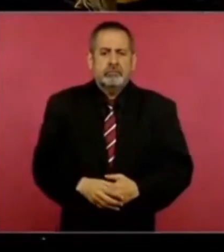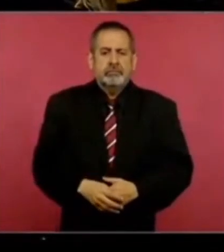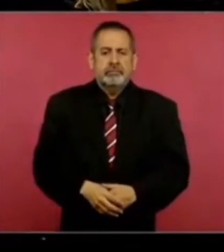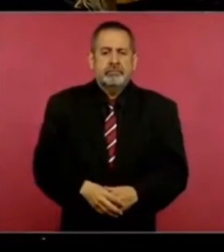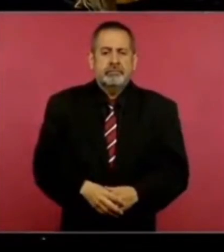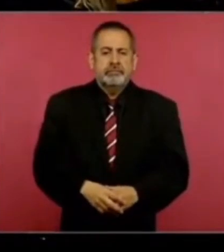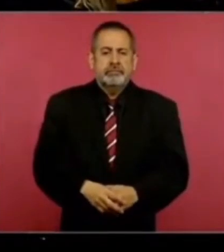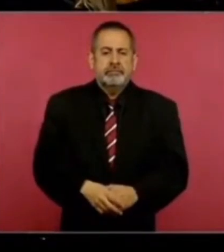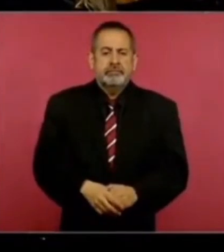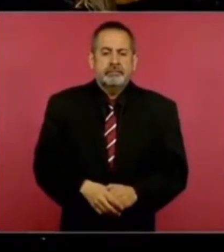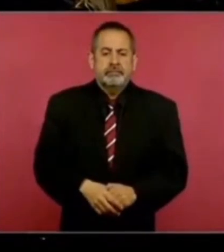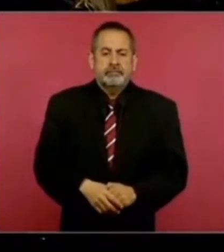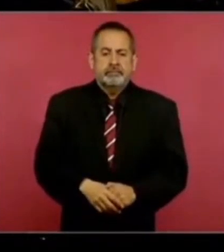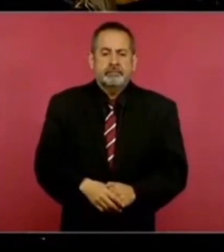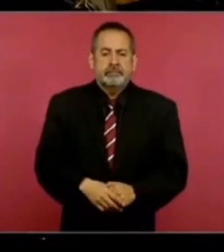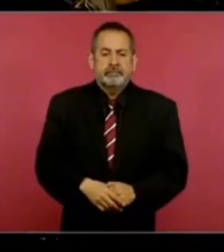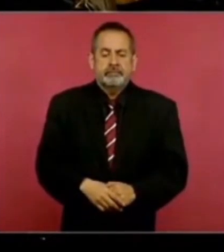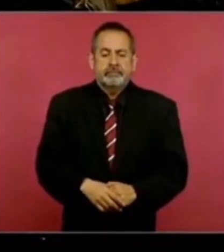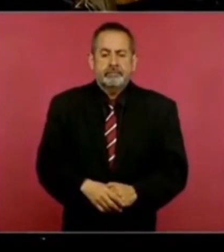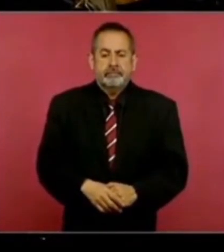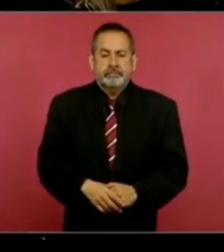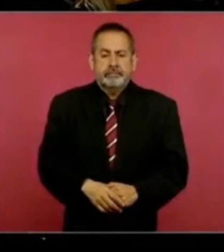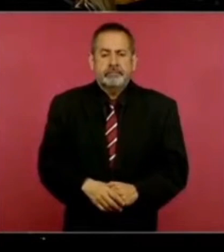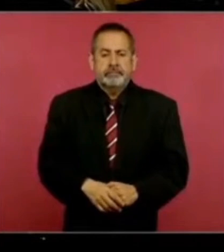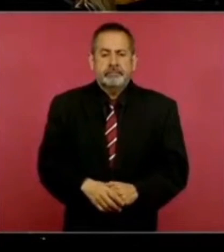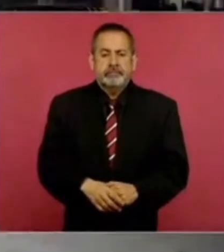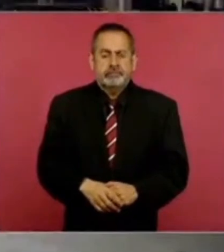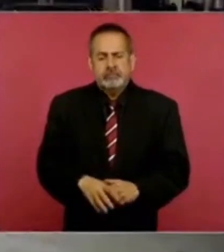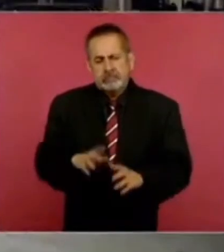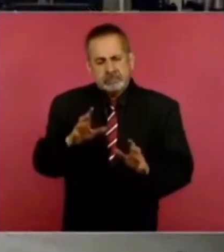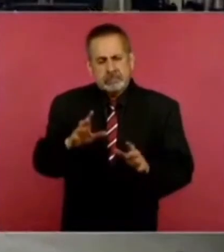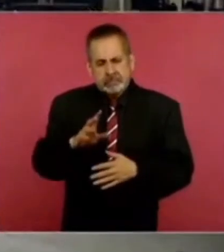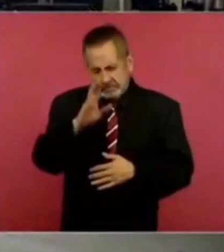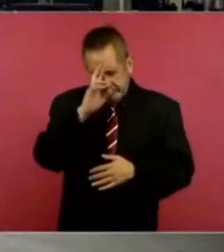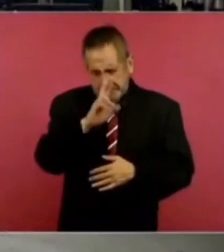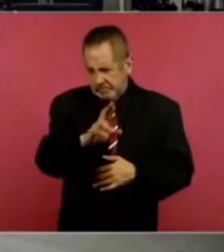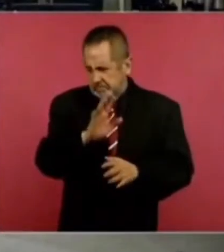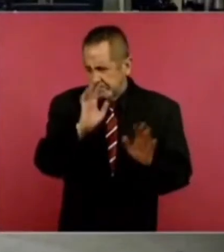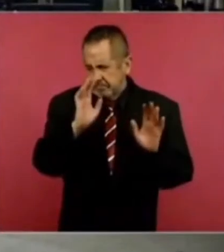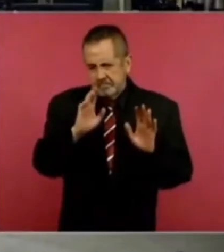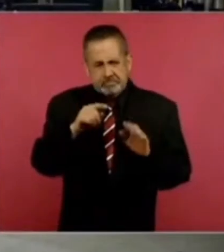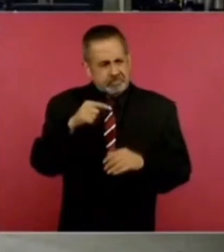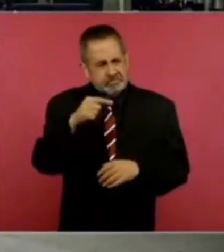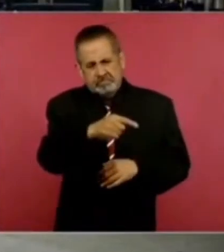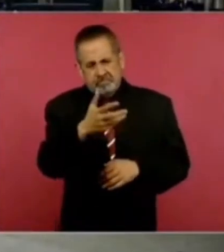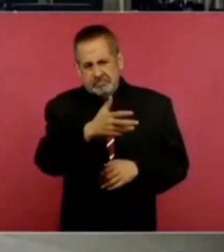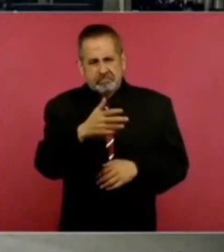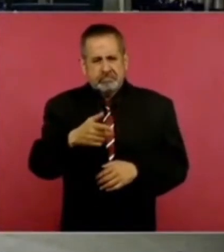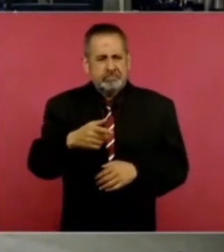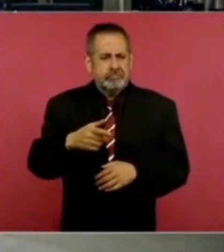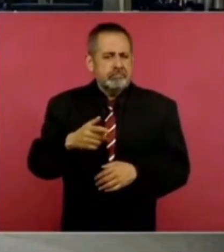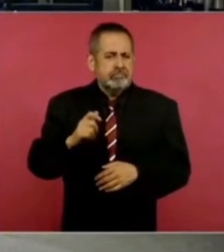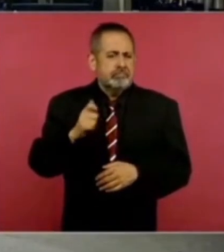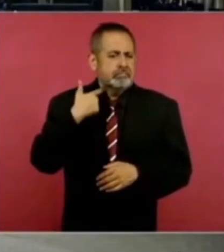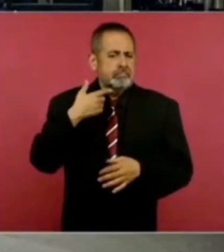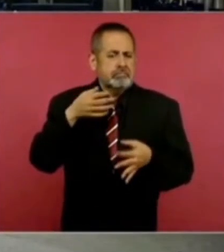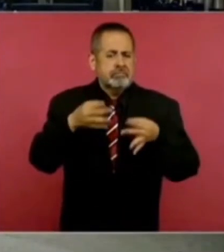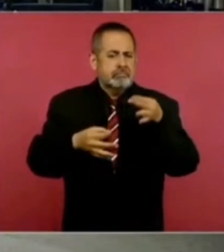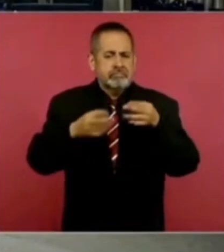Lo que hizo la ministra ayer, el voto particular de la ministra Sánchez. Pues se respeta lo que hizo la ministra